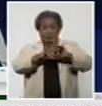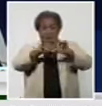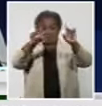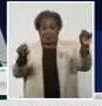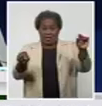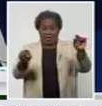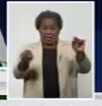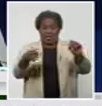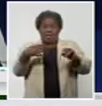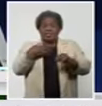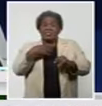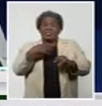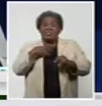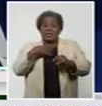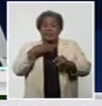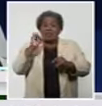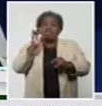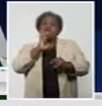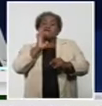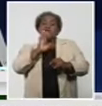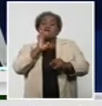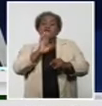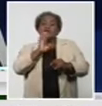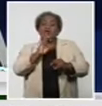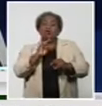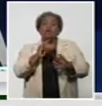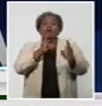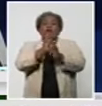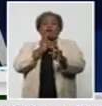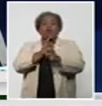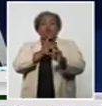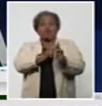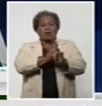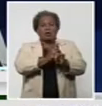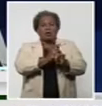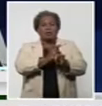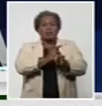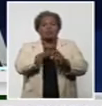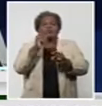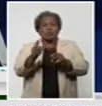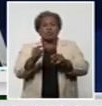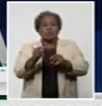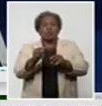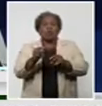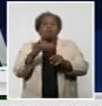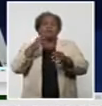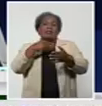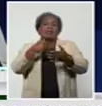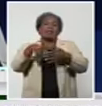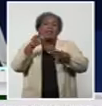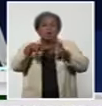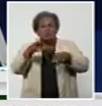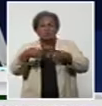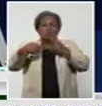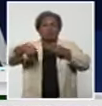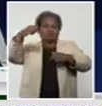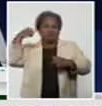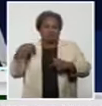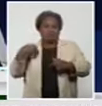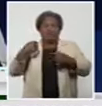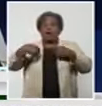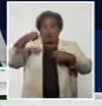como fuente de infección el contacto con uno diagnosticado anteriormente. Ayer, de